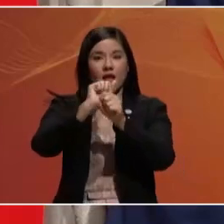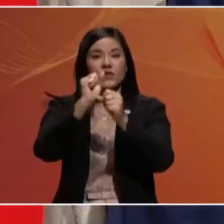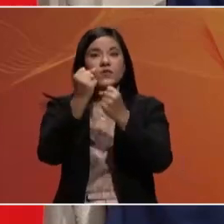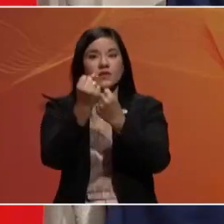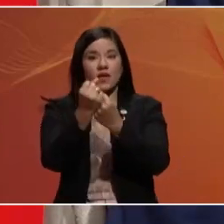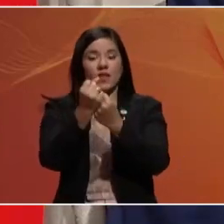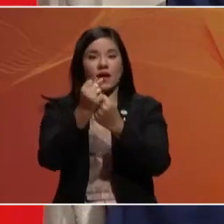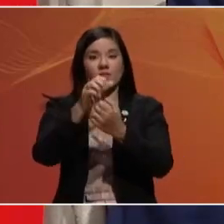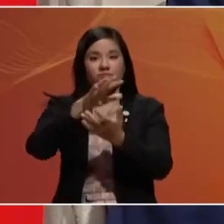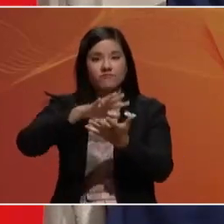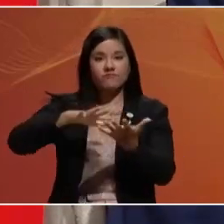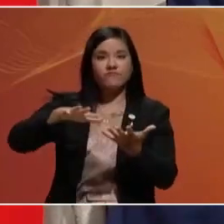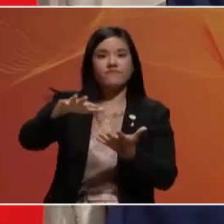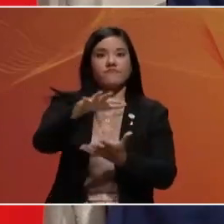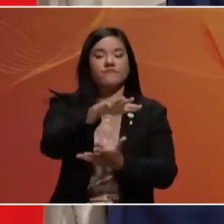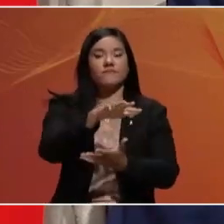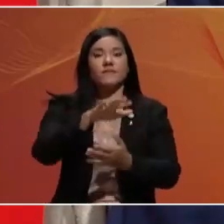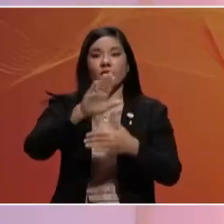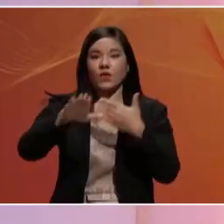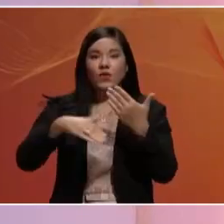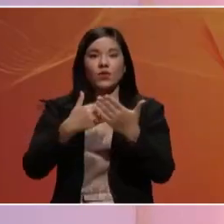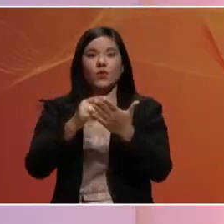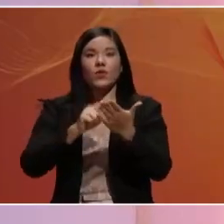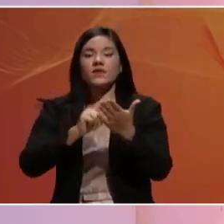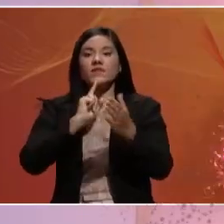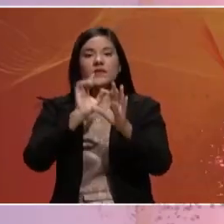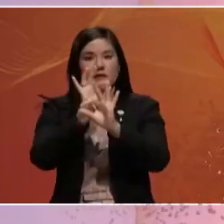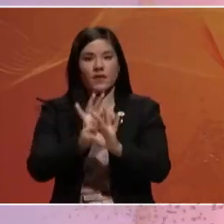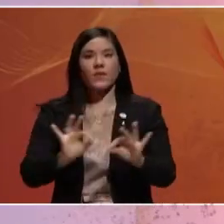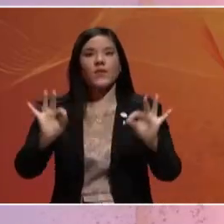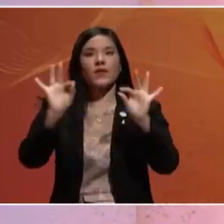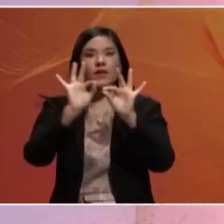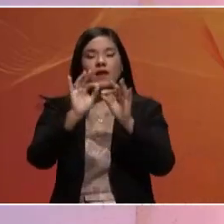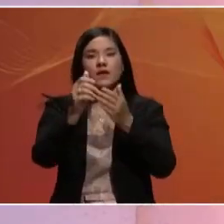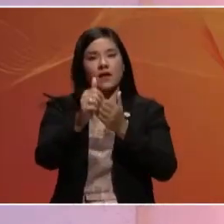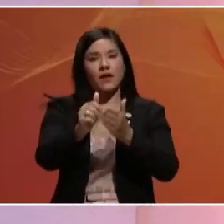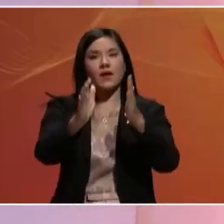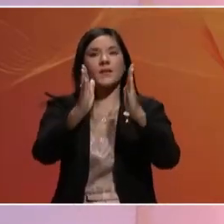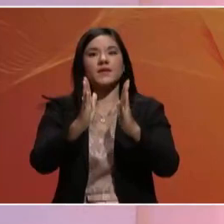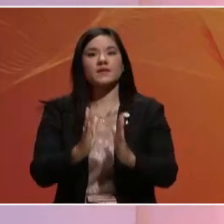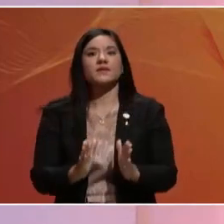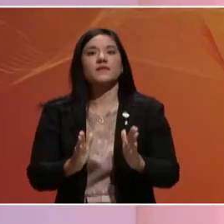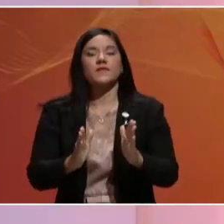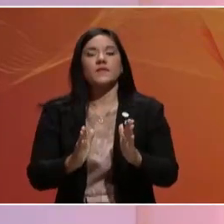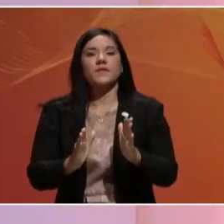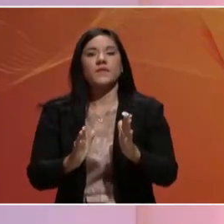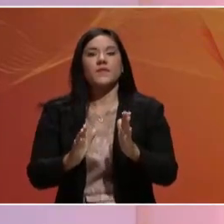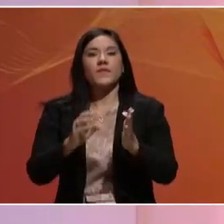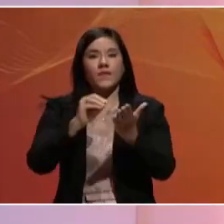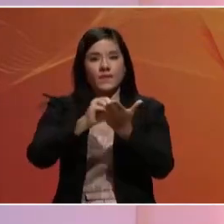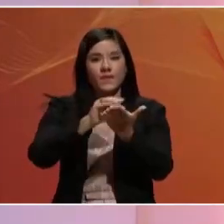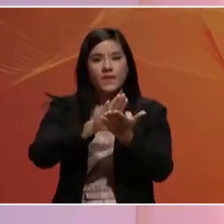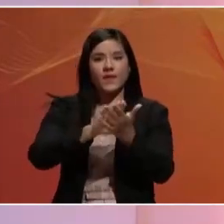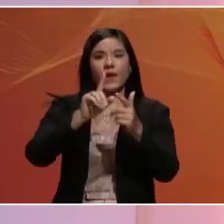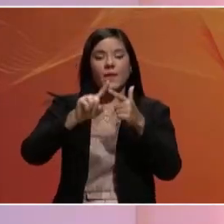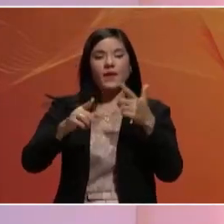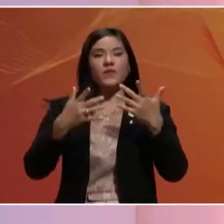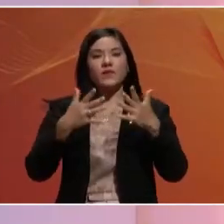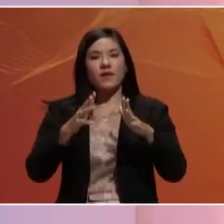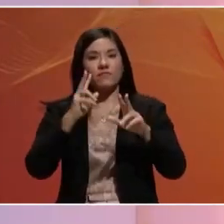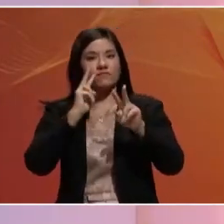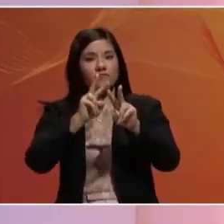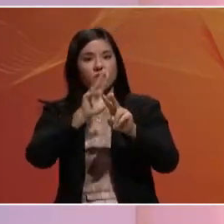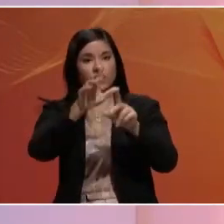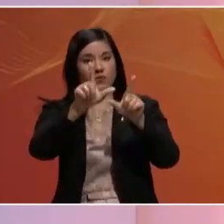sentido general. Sí. Todo eso es sumamente interesante también, la capacitación entra dentro de todo esto, pero ya más en su área